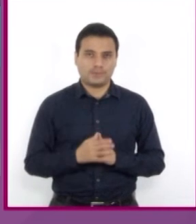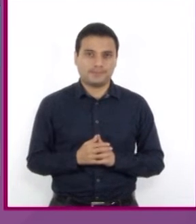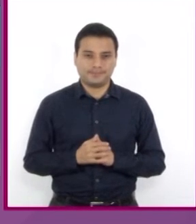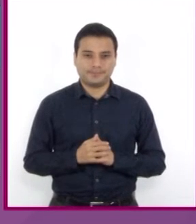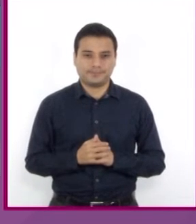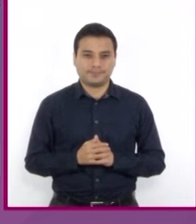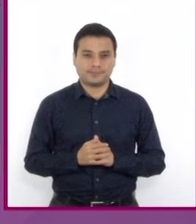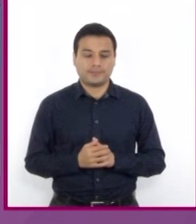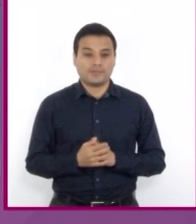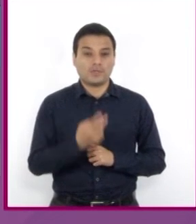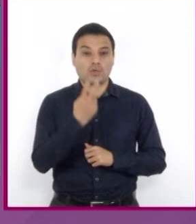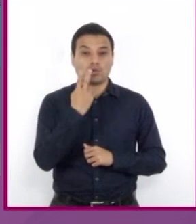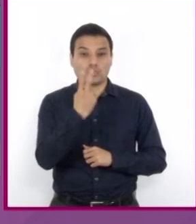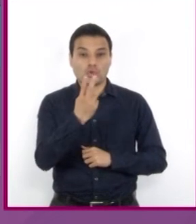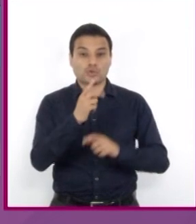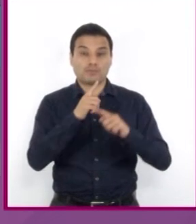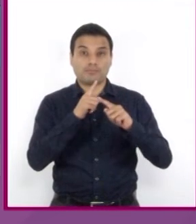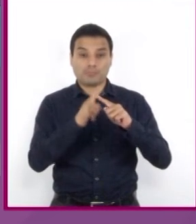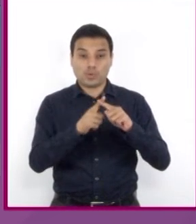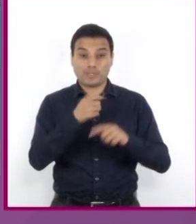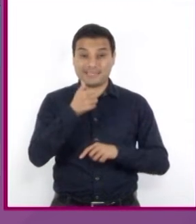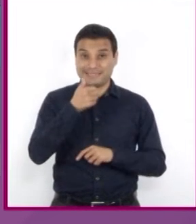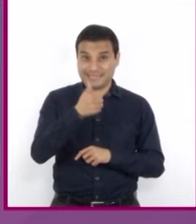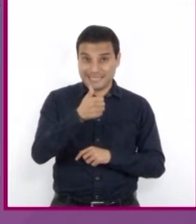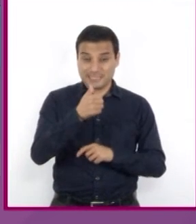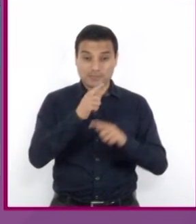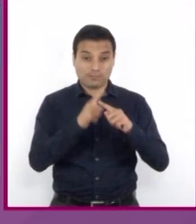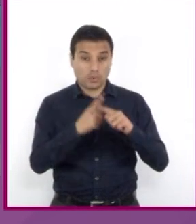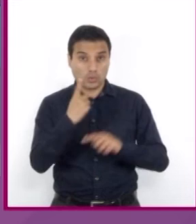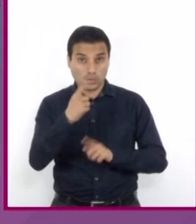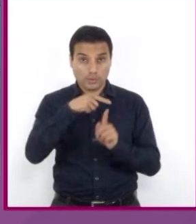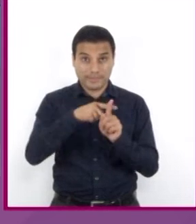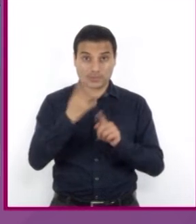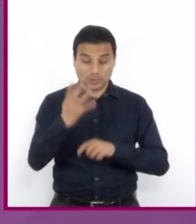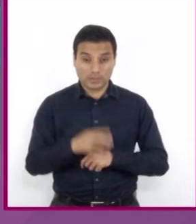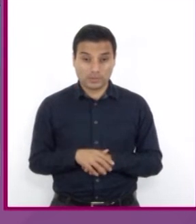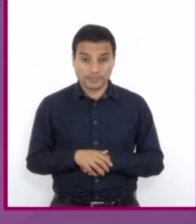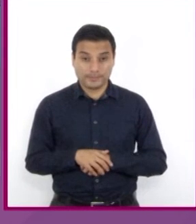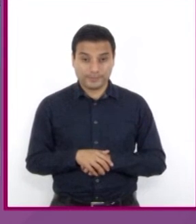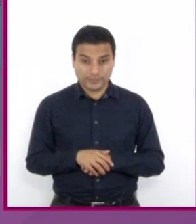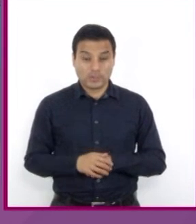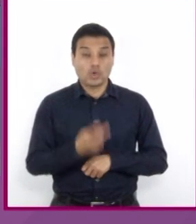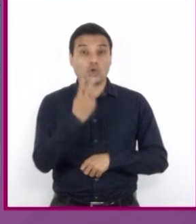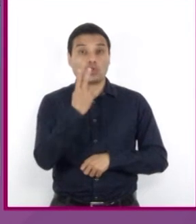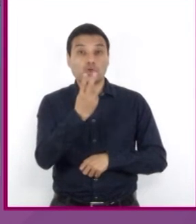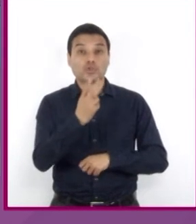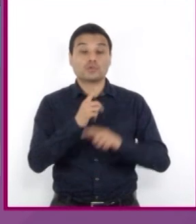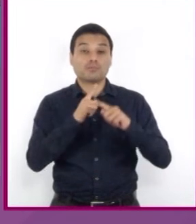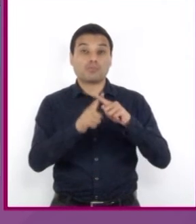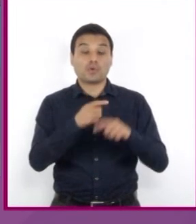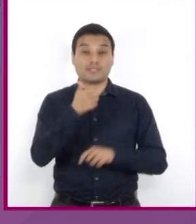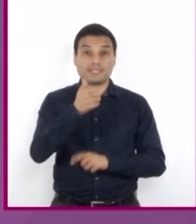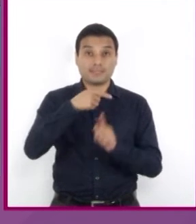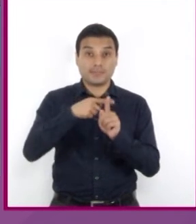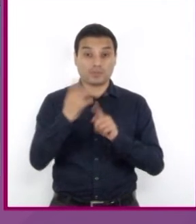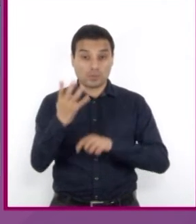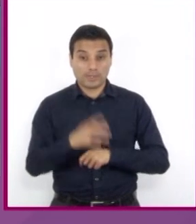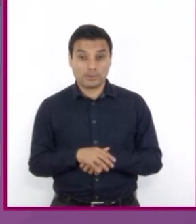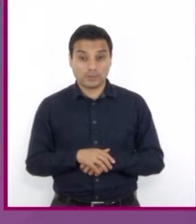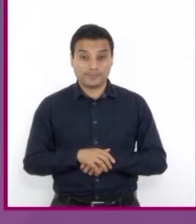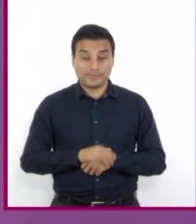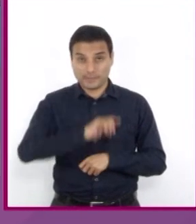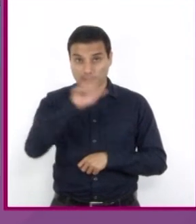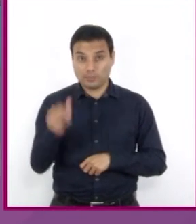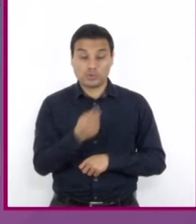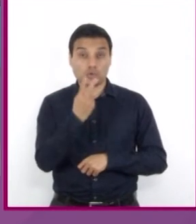el binomio de 6 por 1 más 4, quedando 2 por la suma de 6 más 4, luego